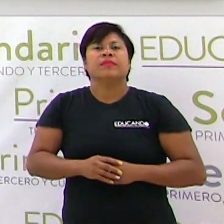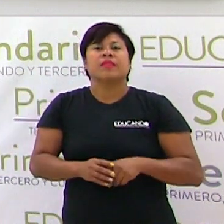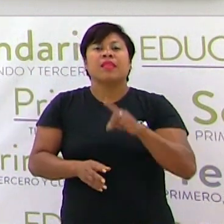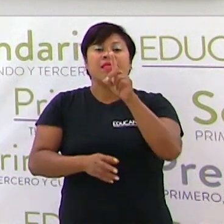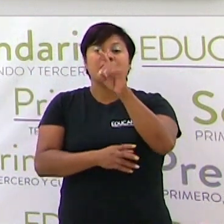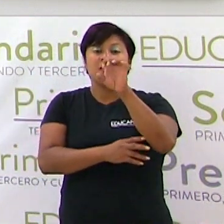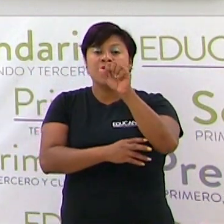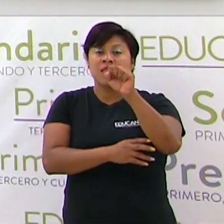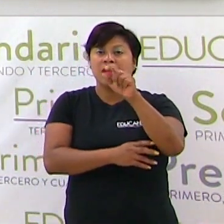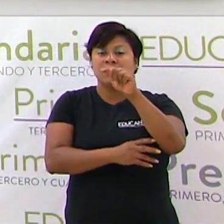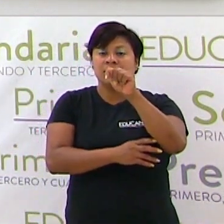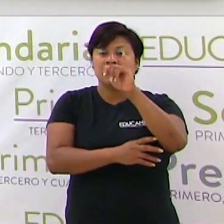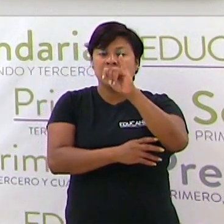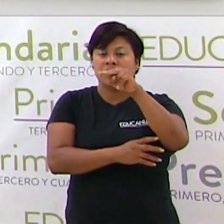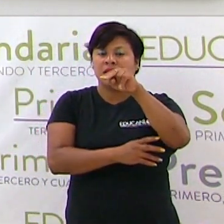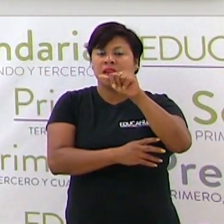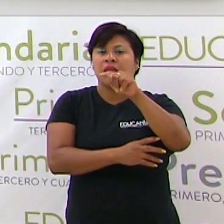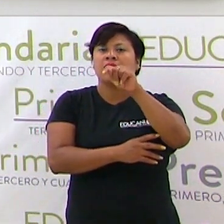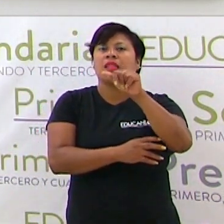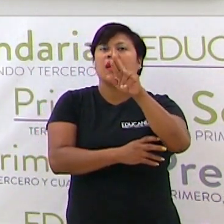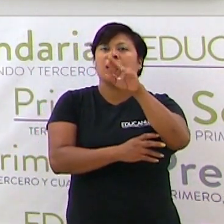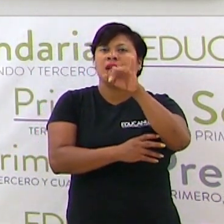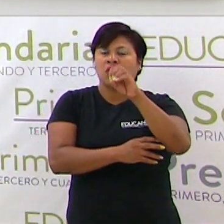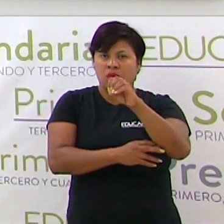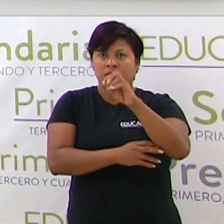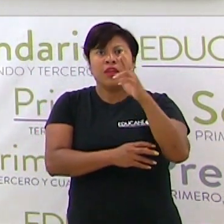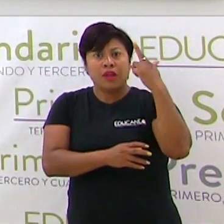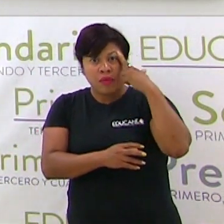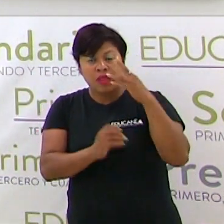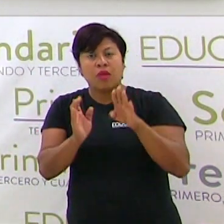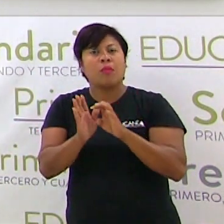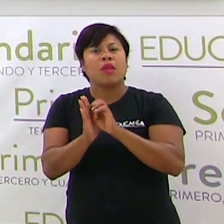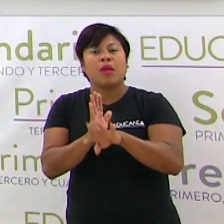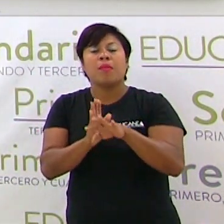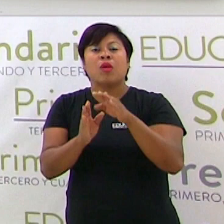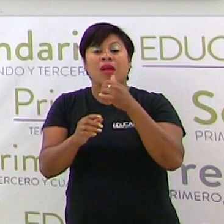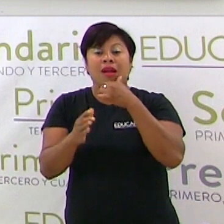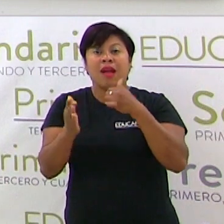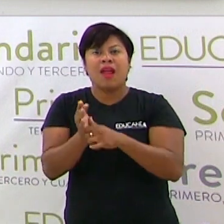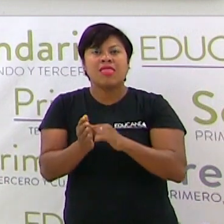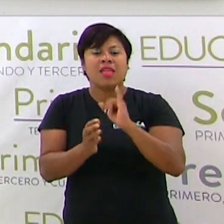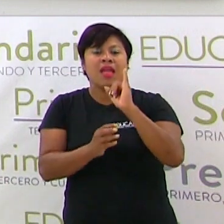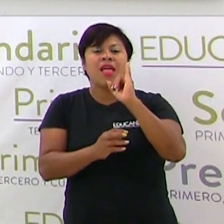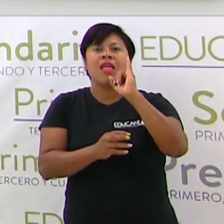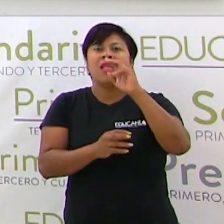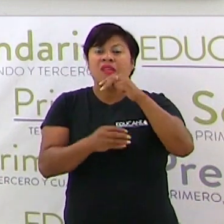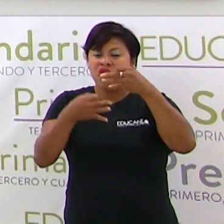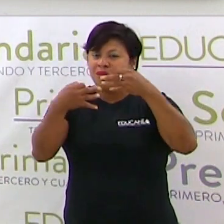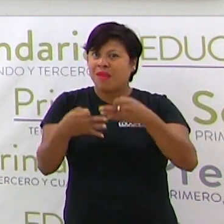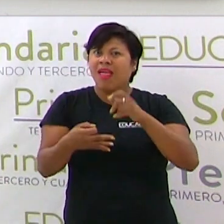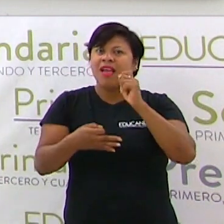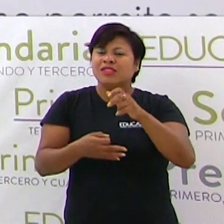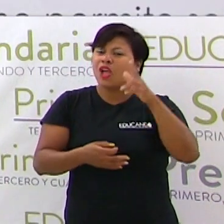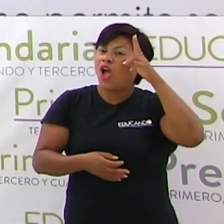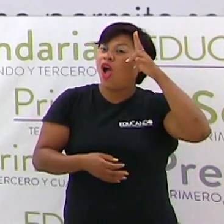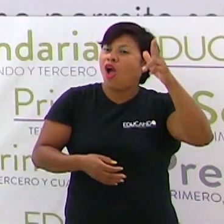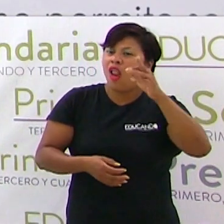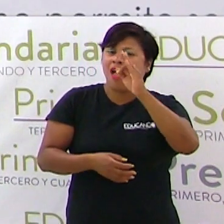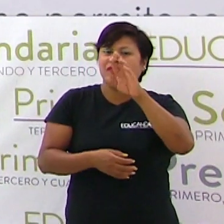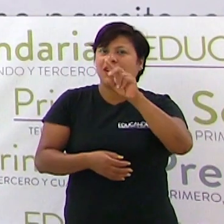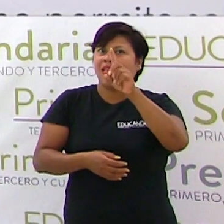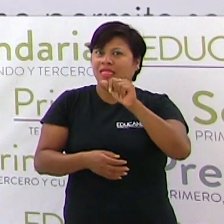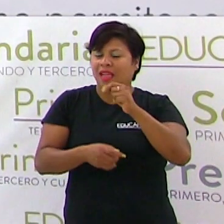¿Se acuerdan que en la carta informal nada más decía, hola Fernanda, ¿verdad? Aquí no, aquí dice licenciado José Luis